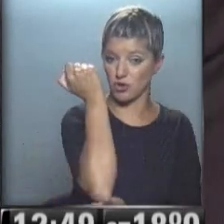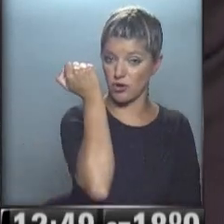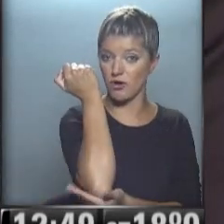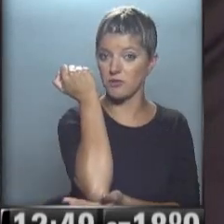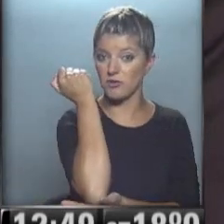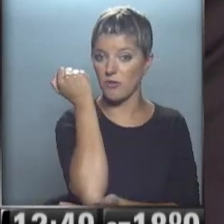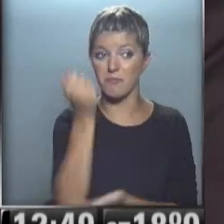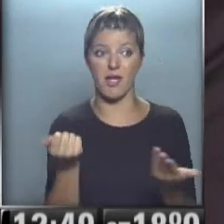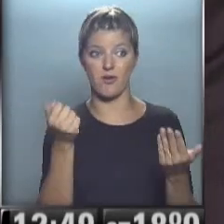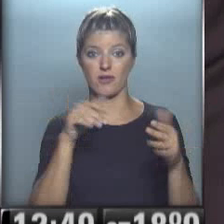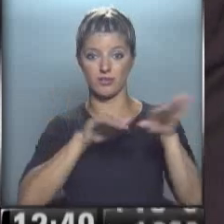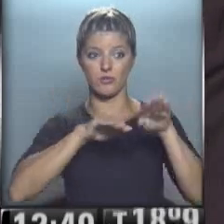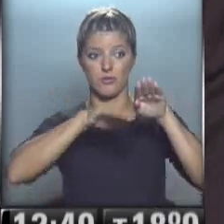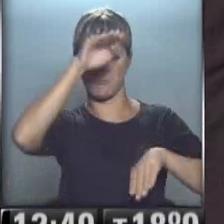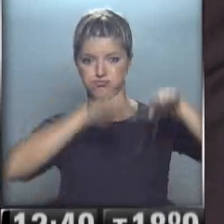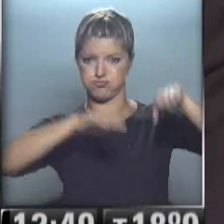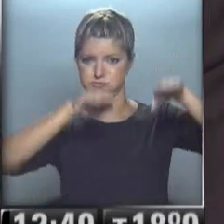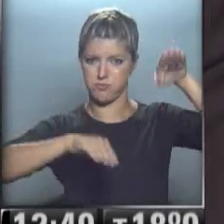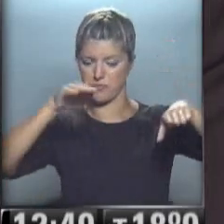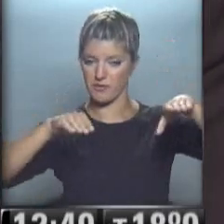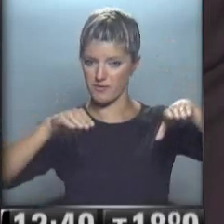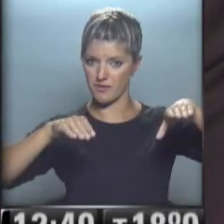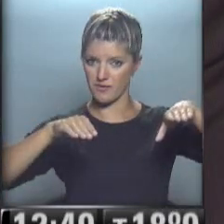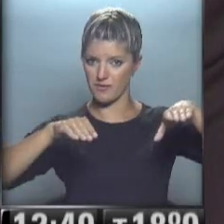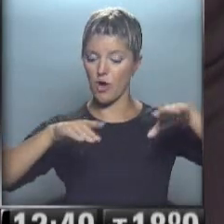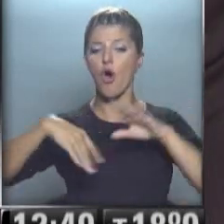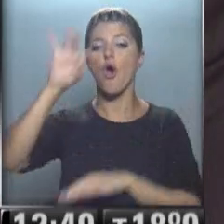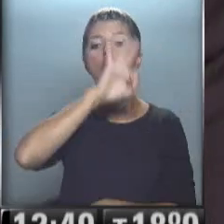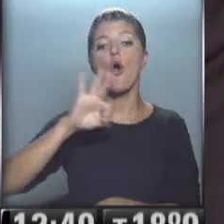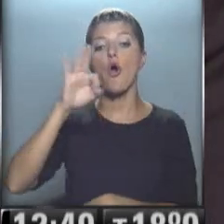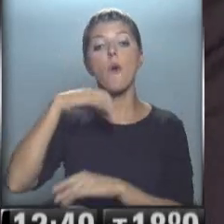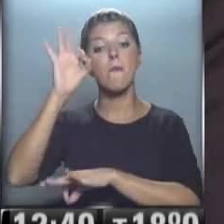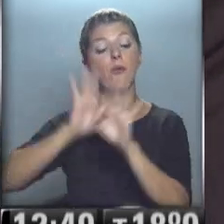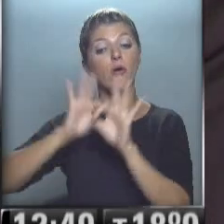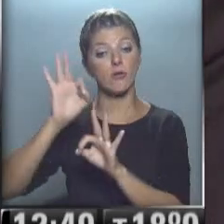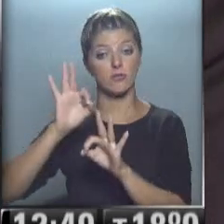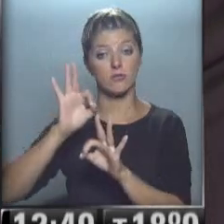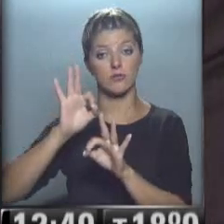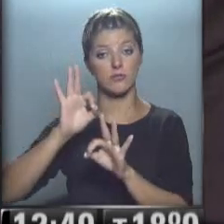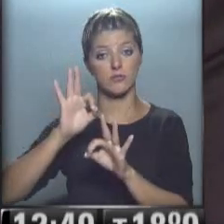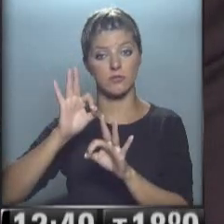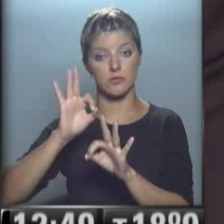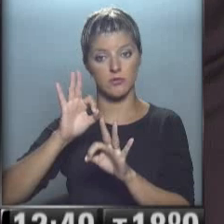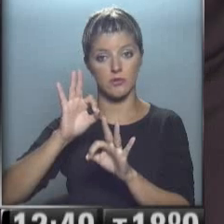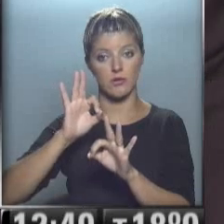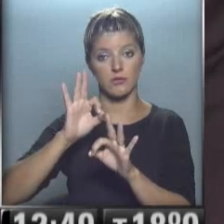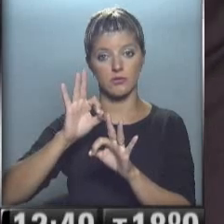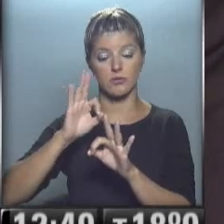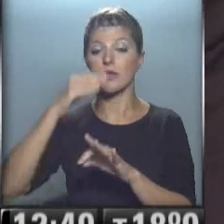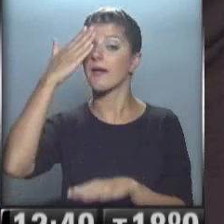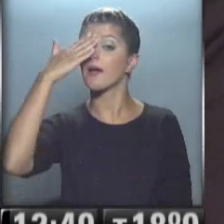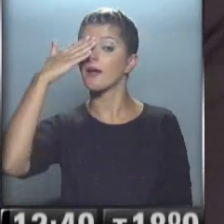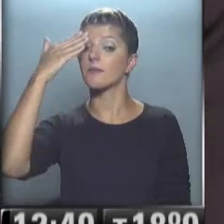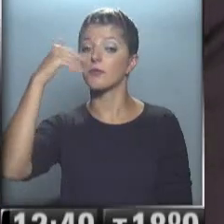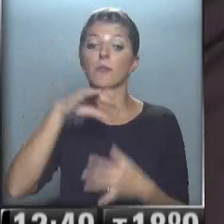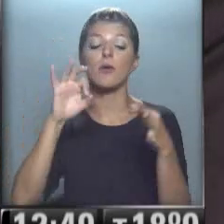extrema desigualdad que que que genera mayor desigualdad o modelos que han terminado siendo absolutamente dependientes